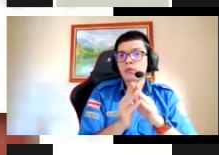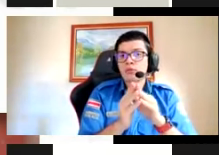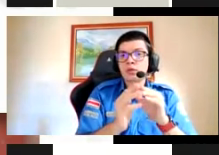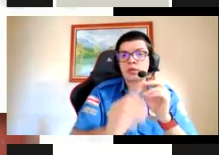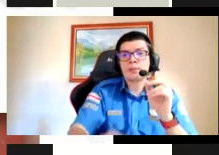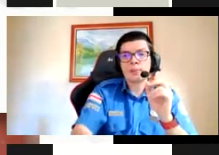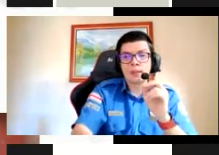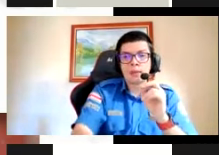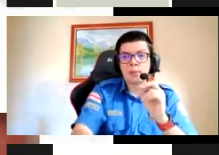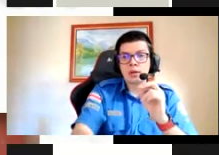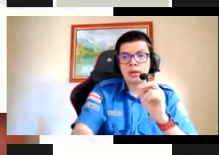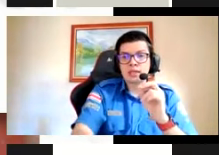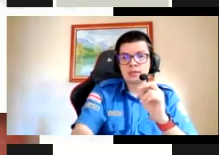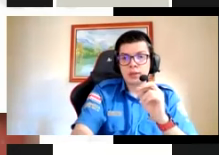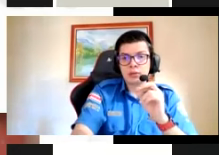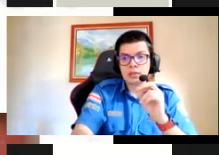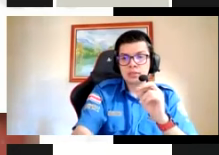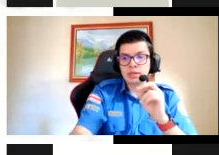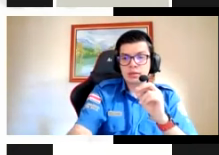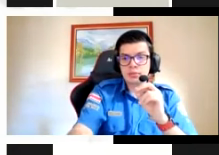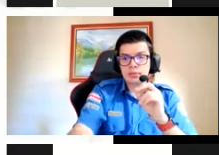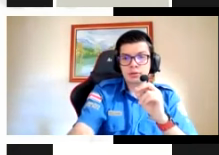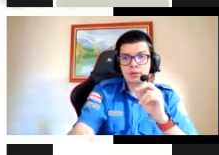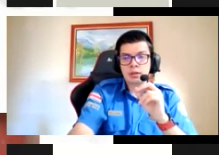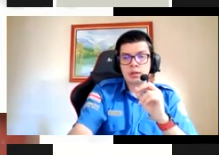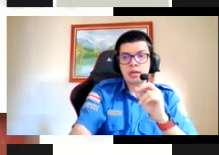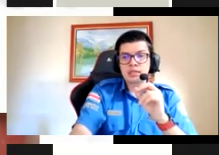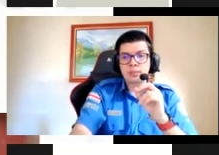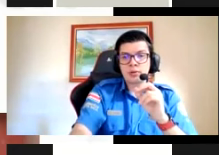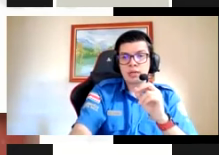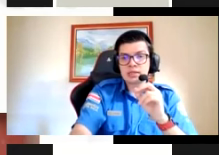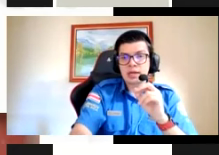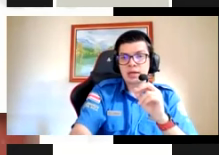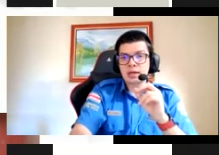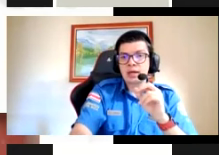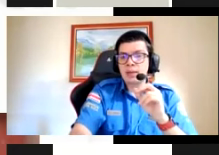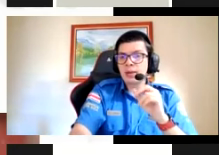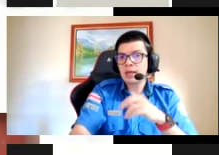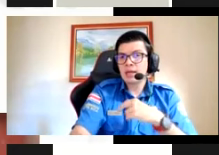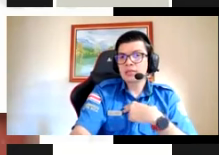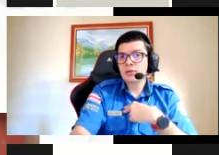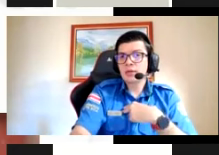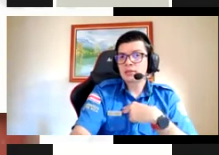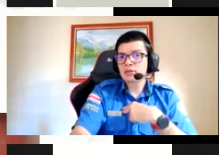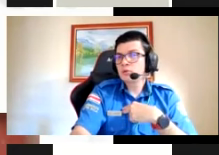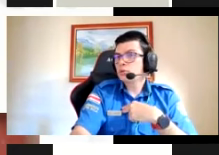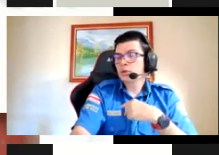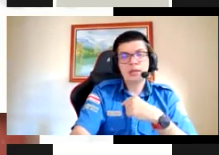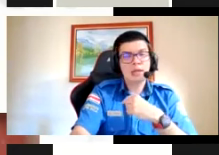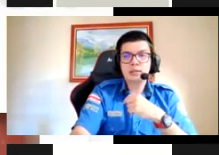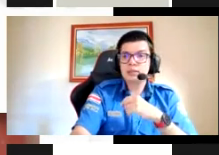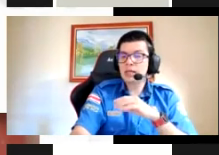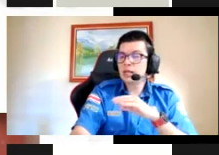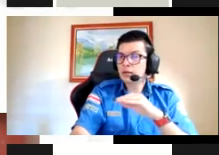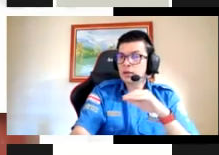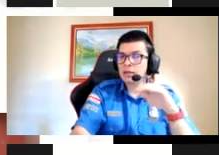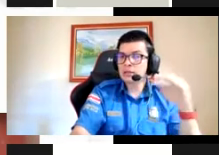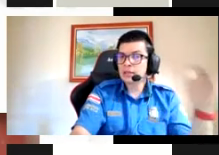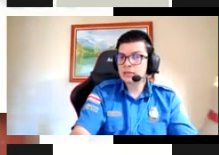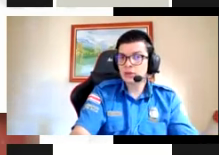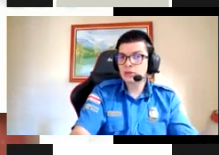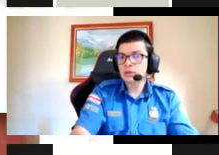se confundan, porque perdón, que se puede utilizar la manguera en esta ubicación no quiere decir que